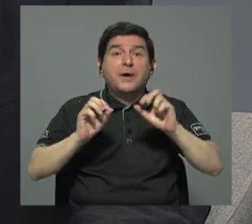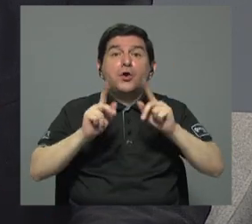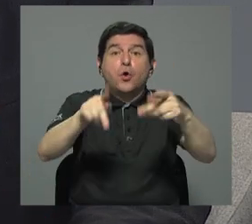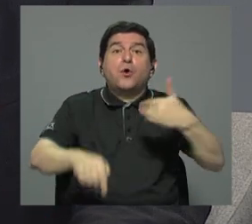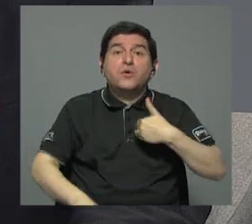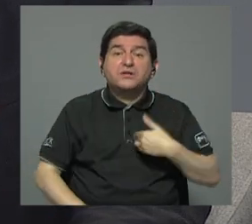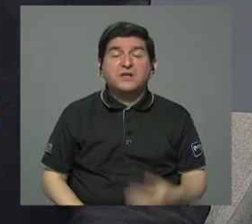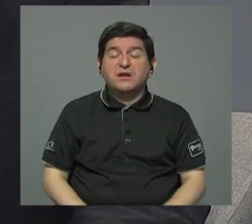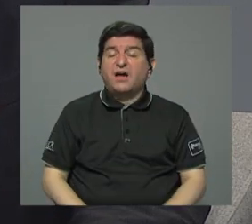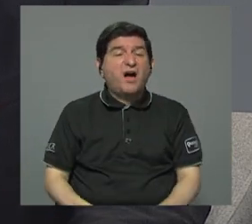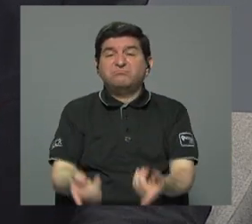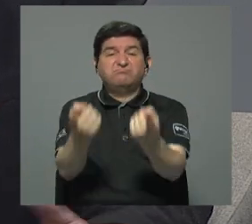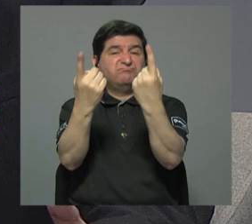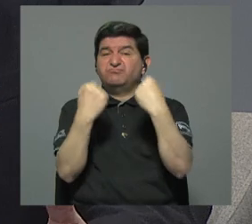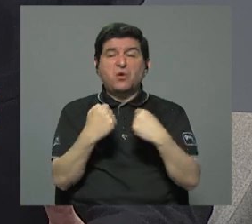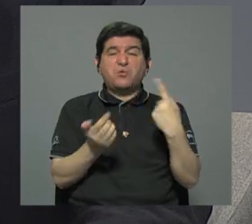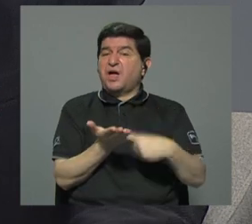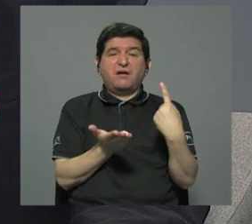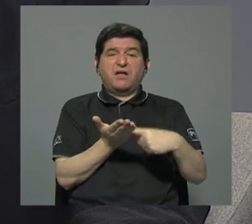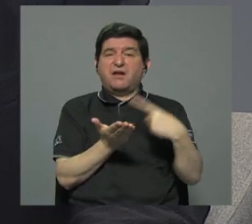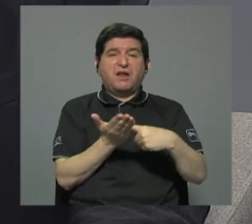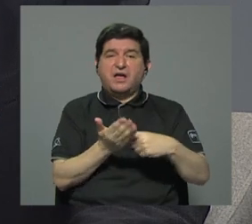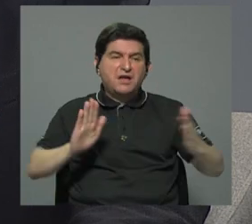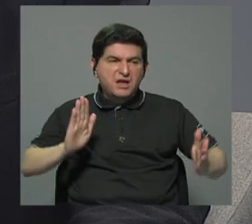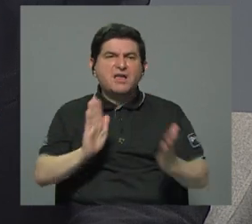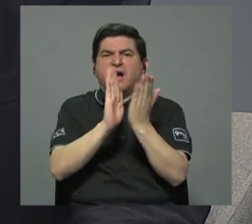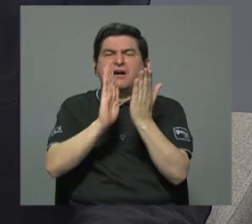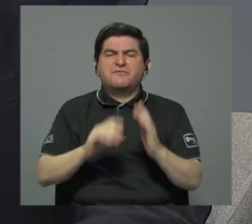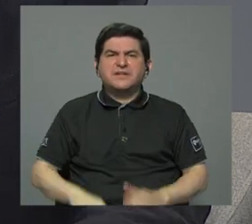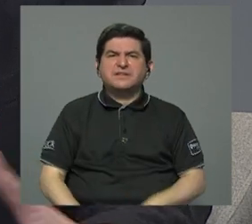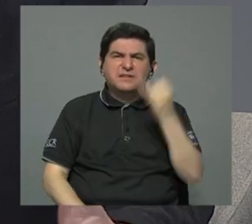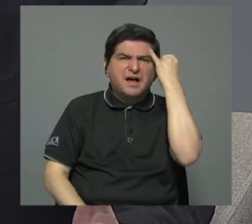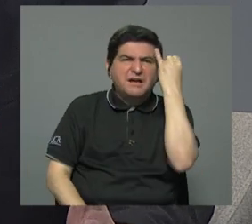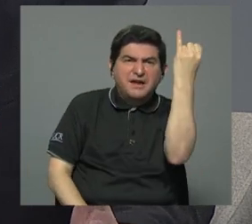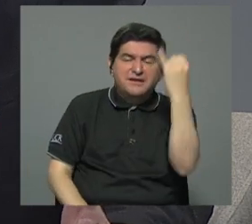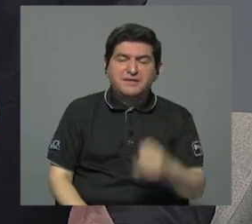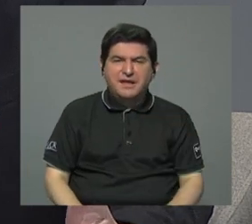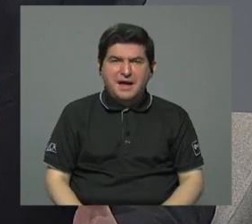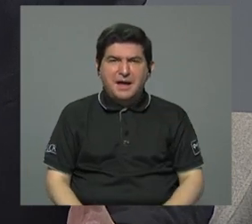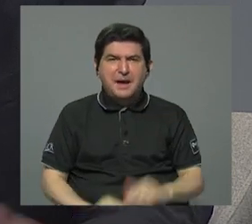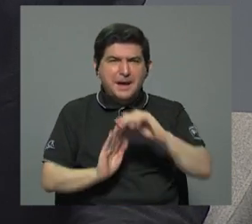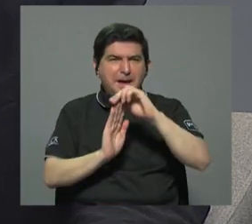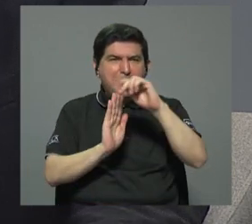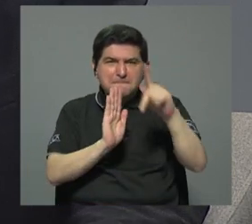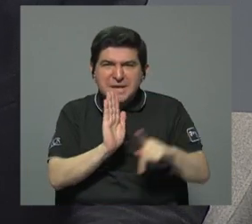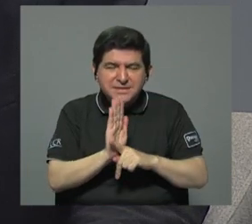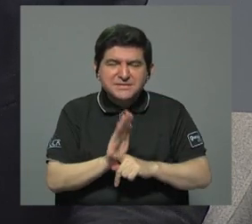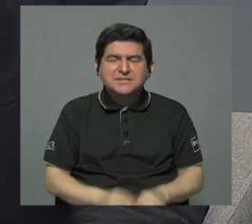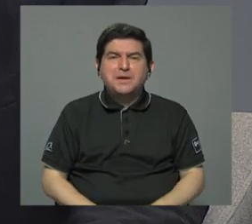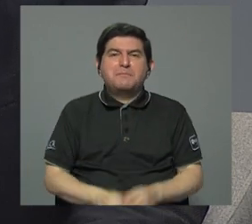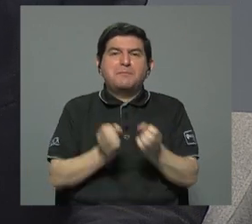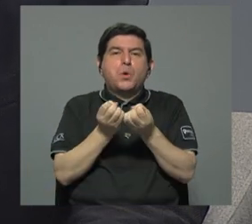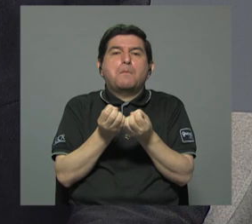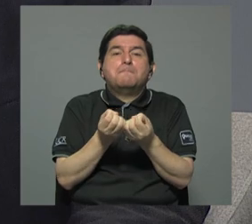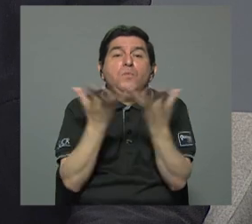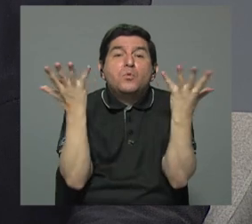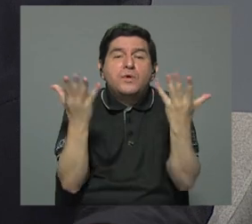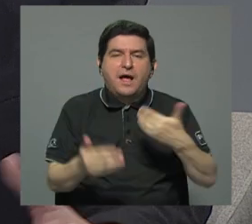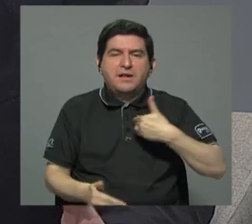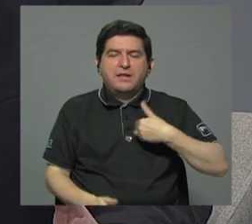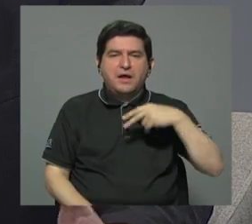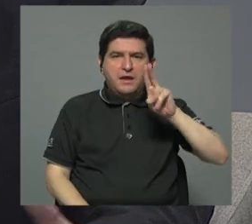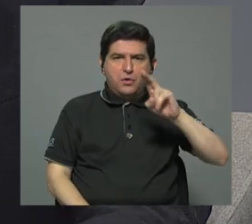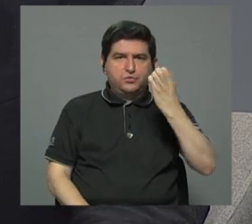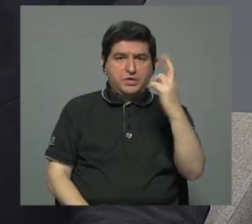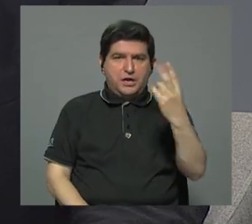pues renuncian a venir a discutir, a confrontar ideas, que creo que es el principio plural que defiende la UCR, de la cual